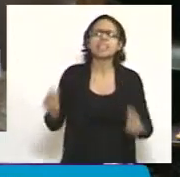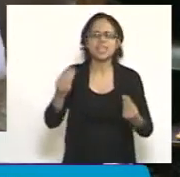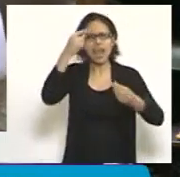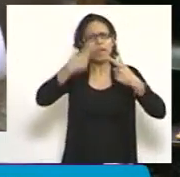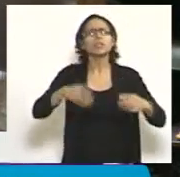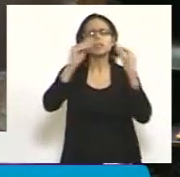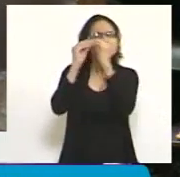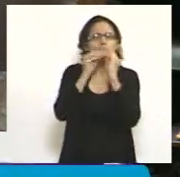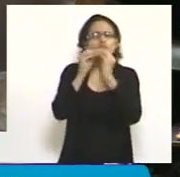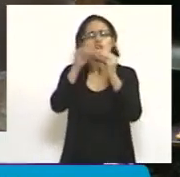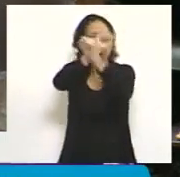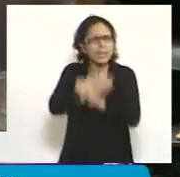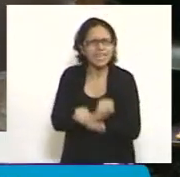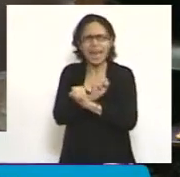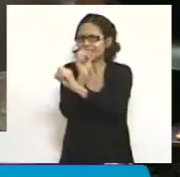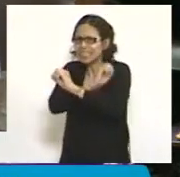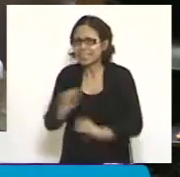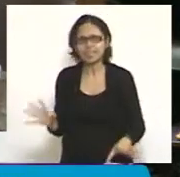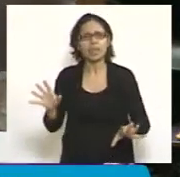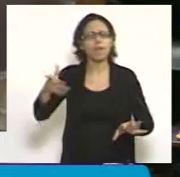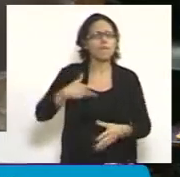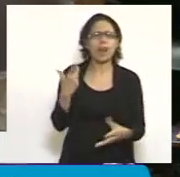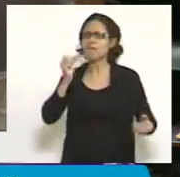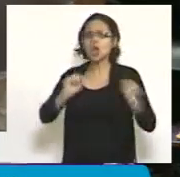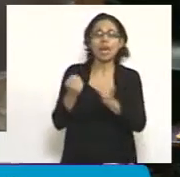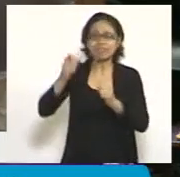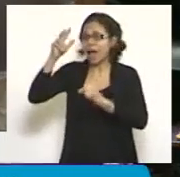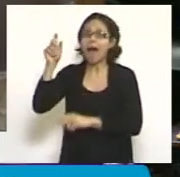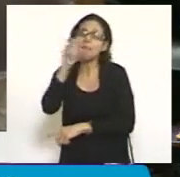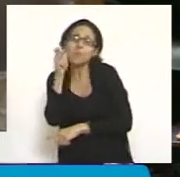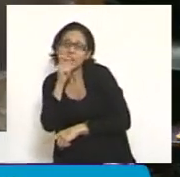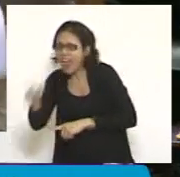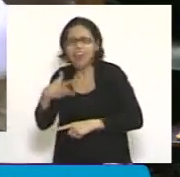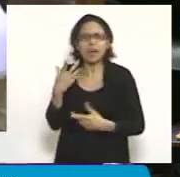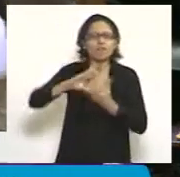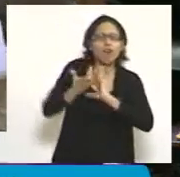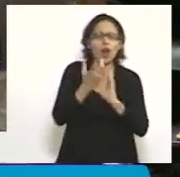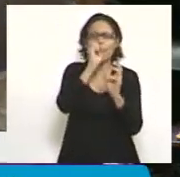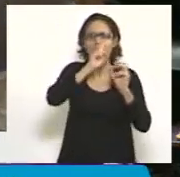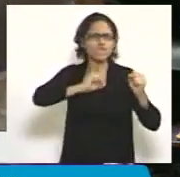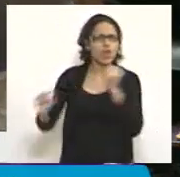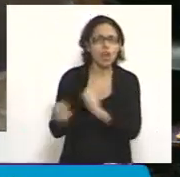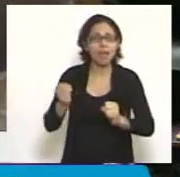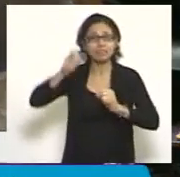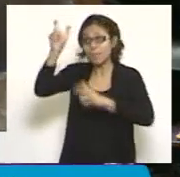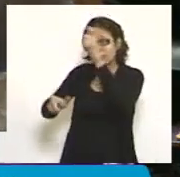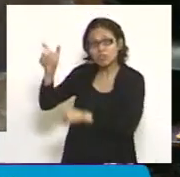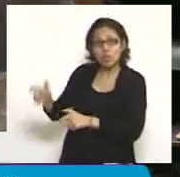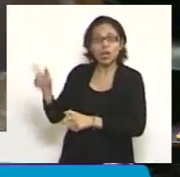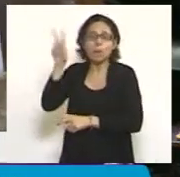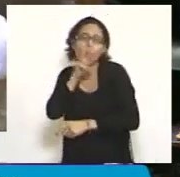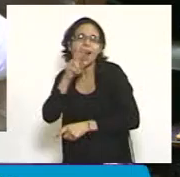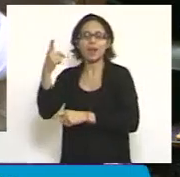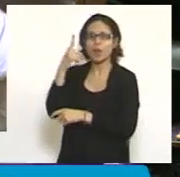penales ultrajantes que violentan a nuestras niñas, a nuestros niños y a nuestras personas con